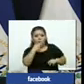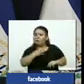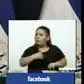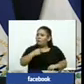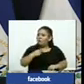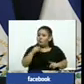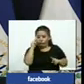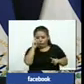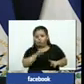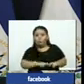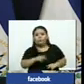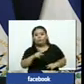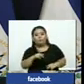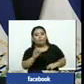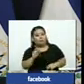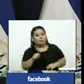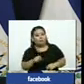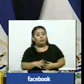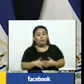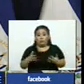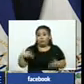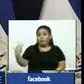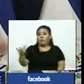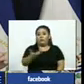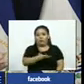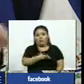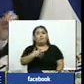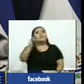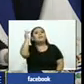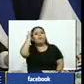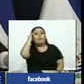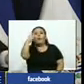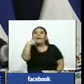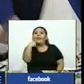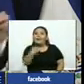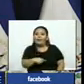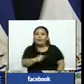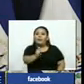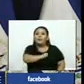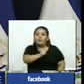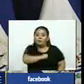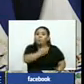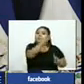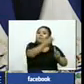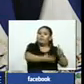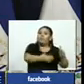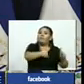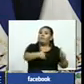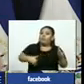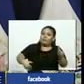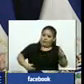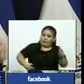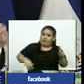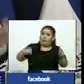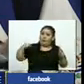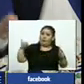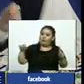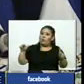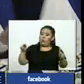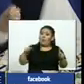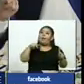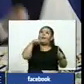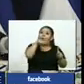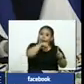legitimidad. Entonces, nosotros reconocemos al presidente encargado de Venezuela para que